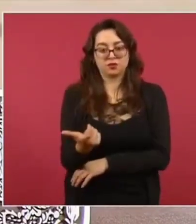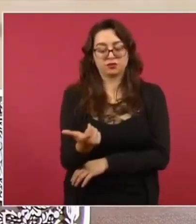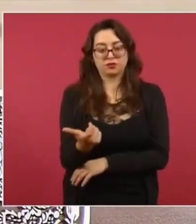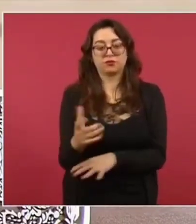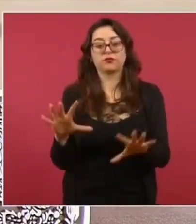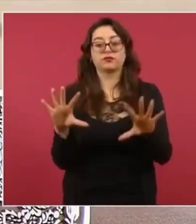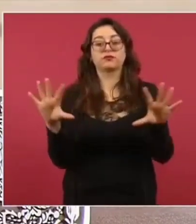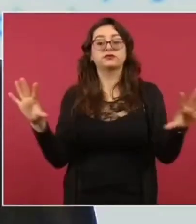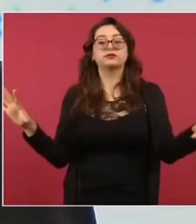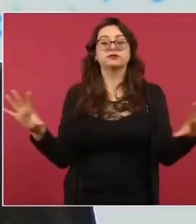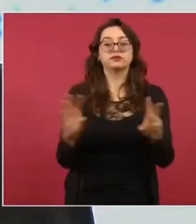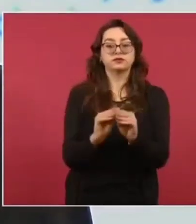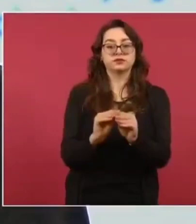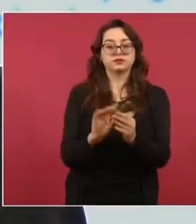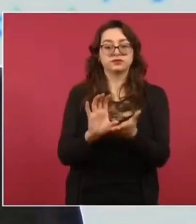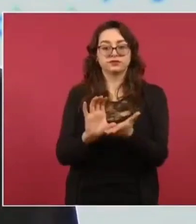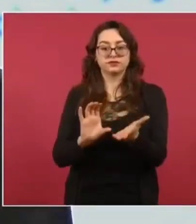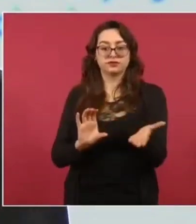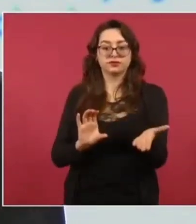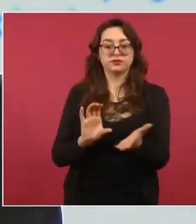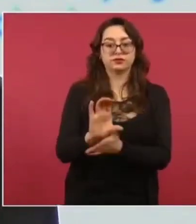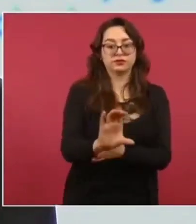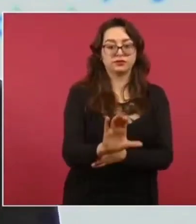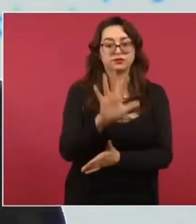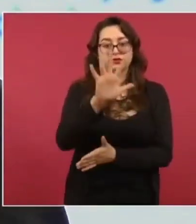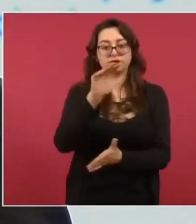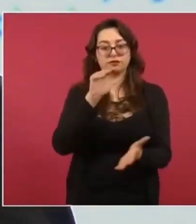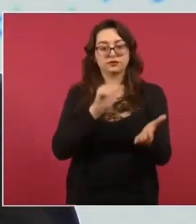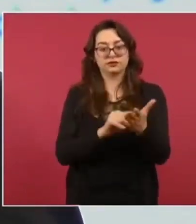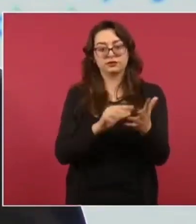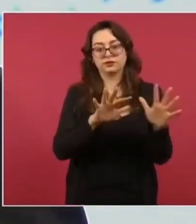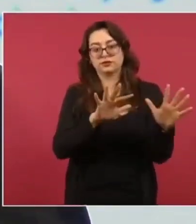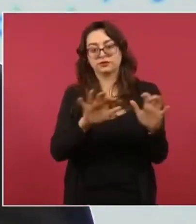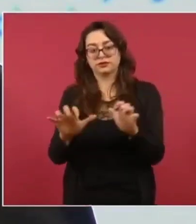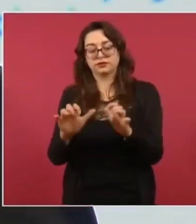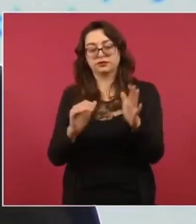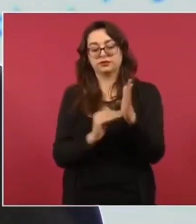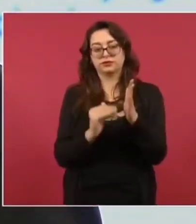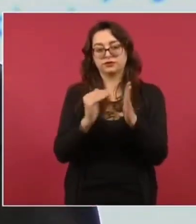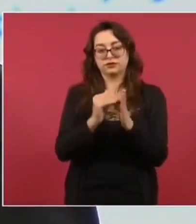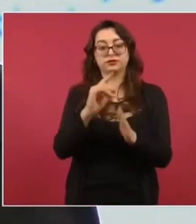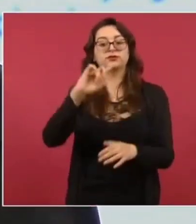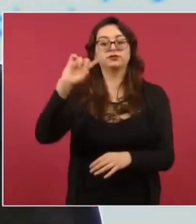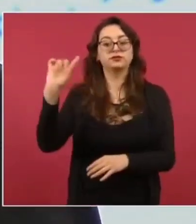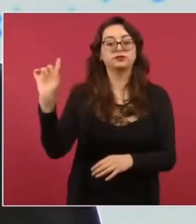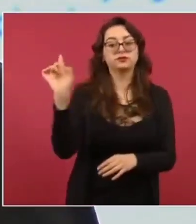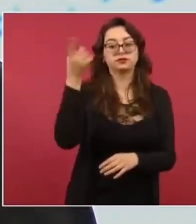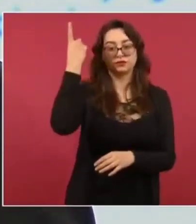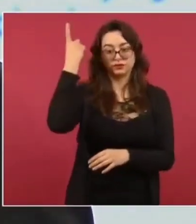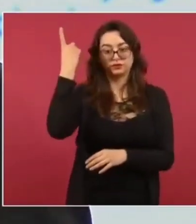la totalidad de los 5,900 millones de dólares de costo.